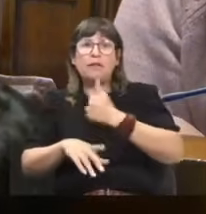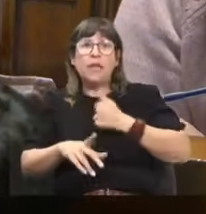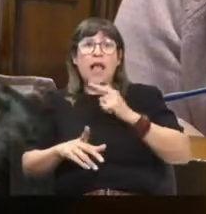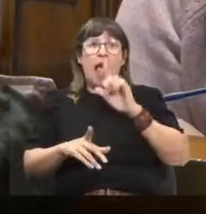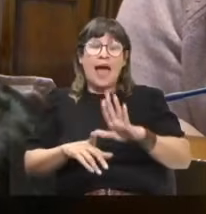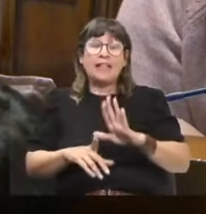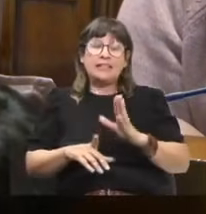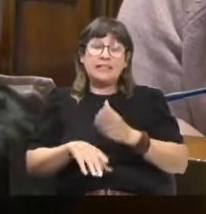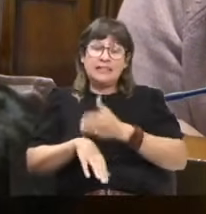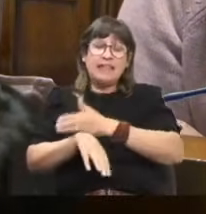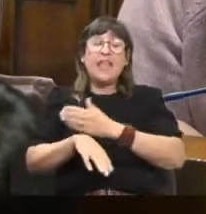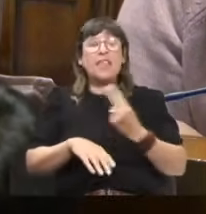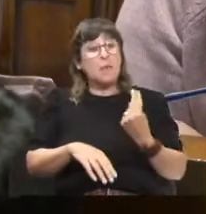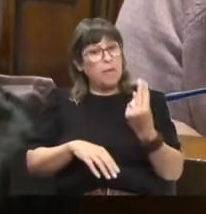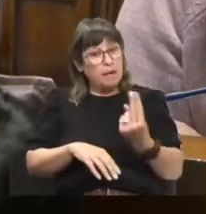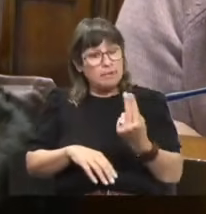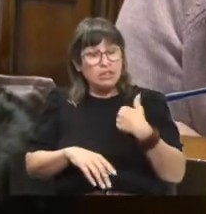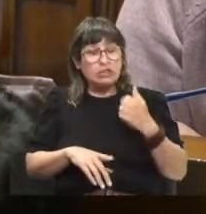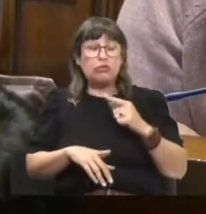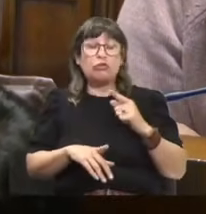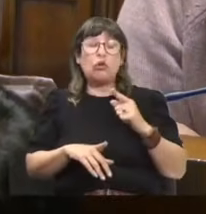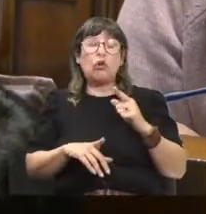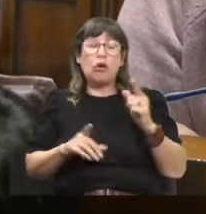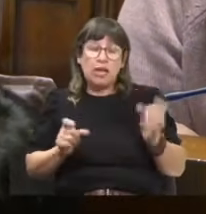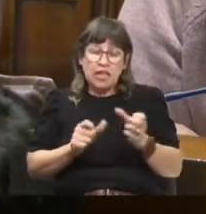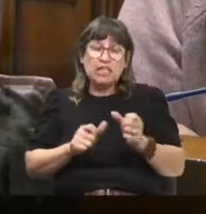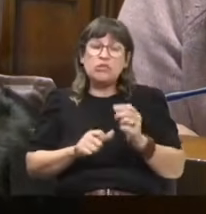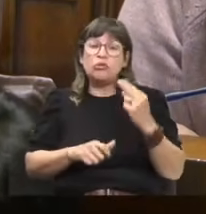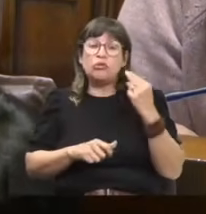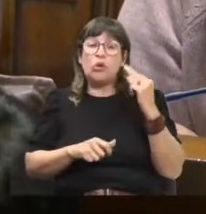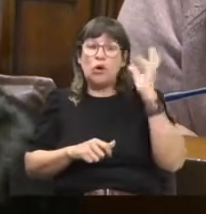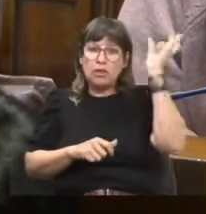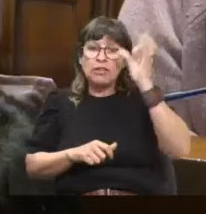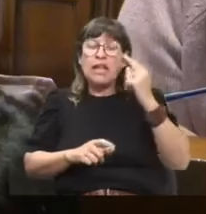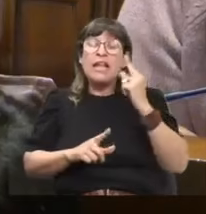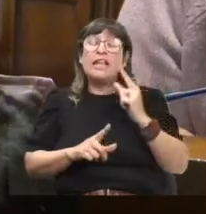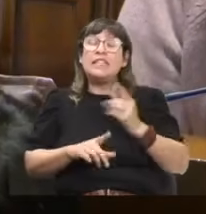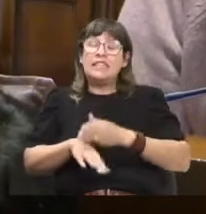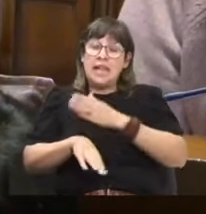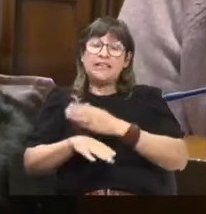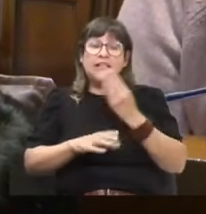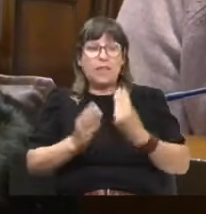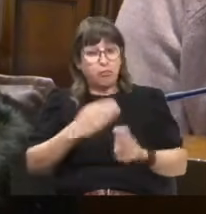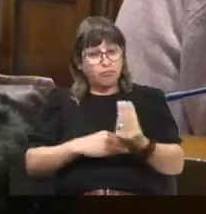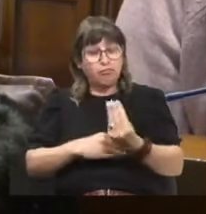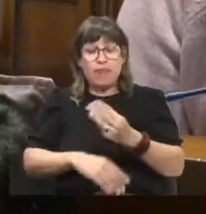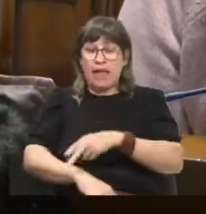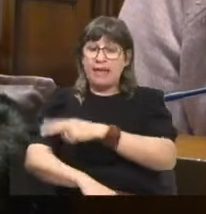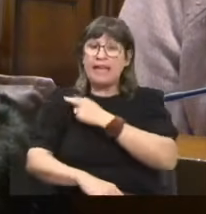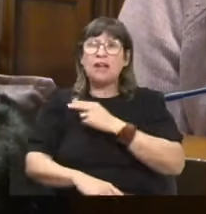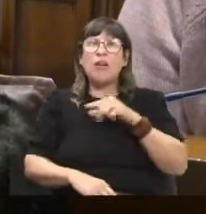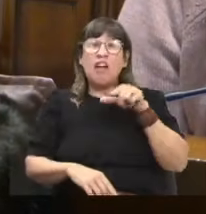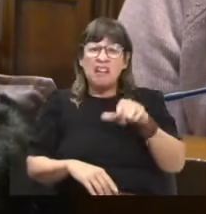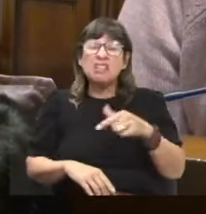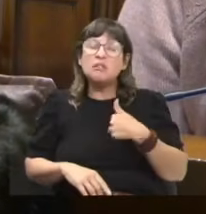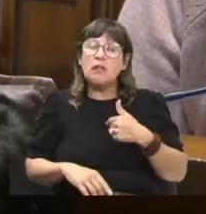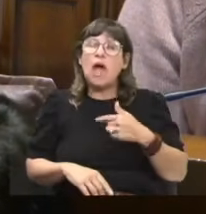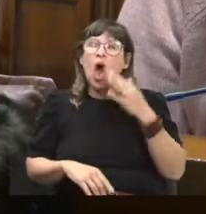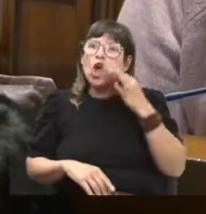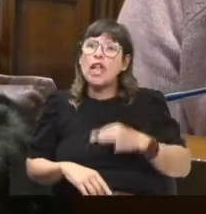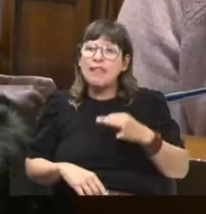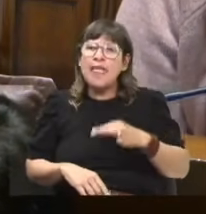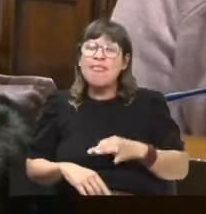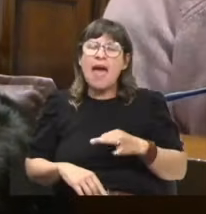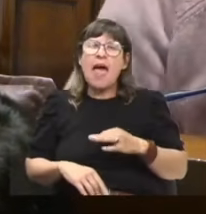venia por parte del Senado y a su asunción en el cargo? Esa honestidad no solo